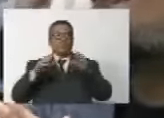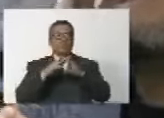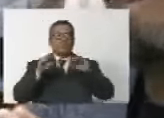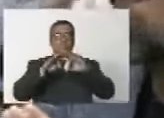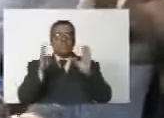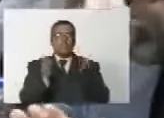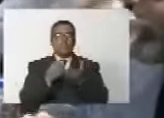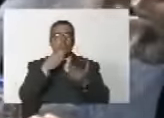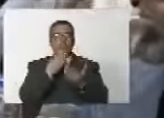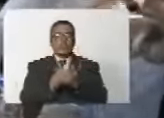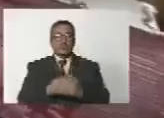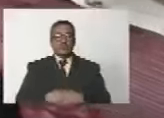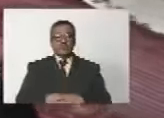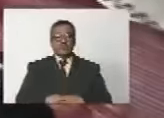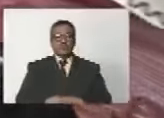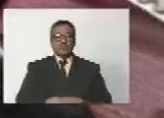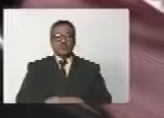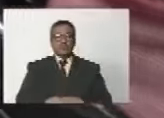mundo. Gracias.